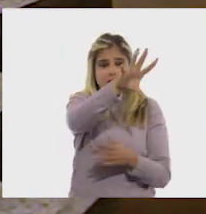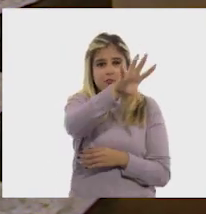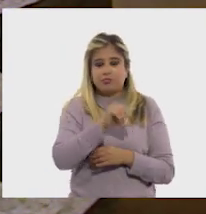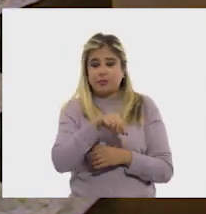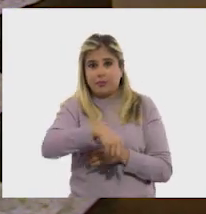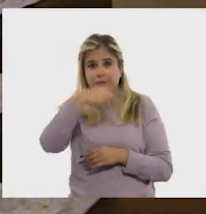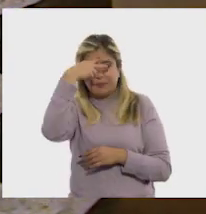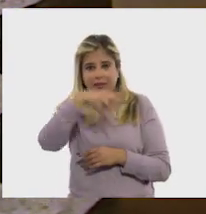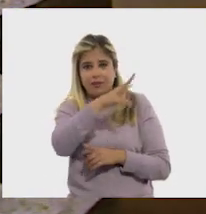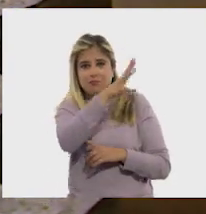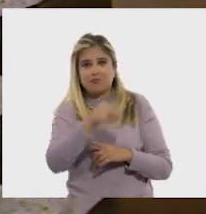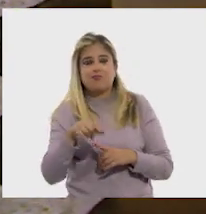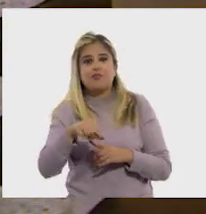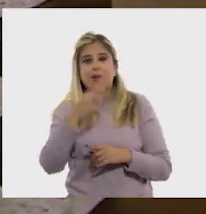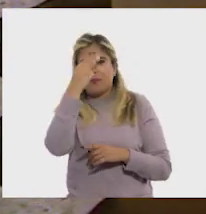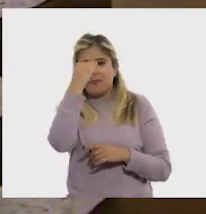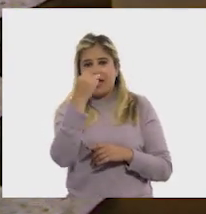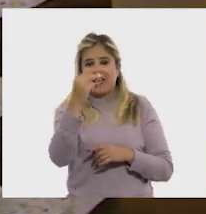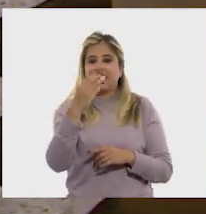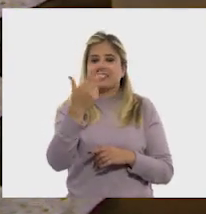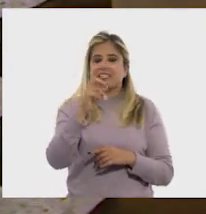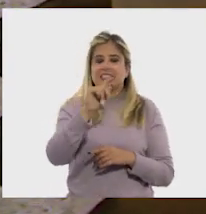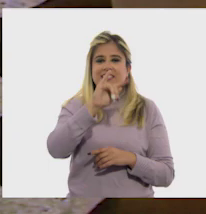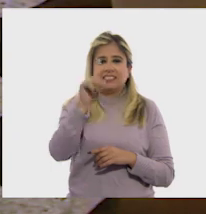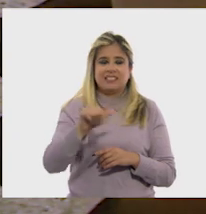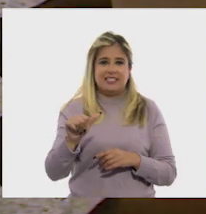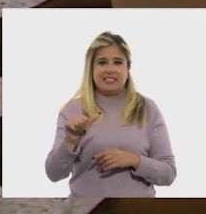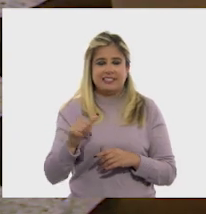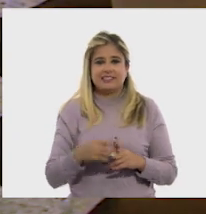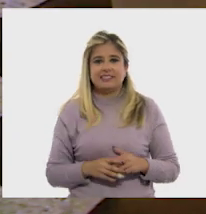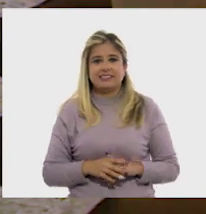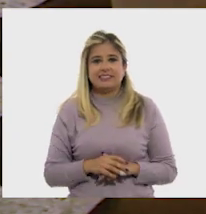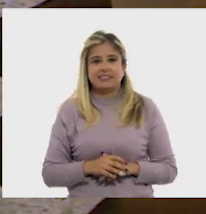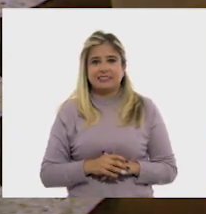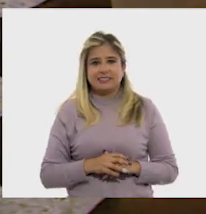supuesto en la pirámide maya de Chichén Itzá.